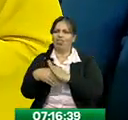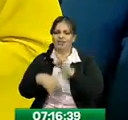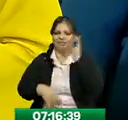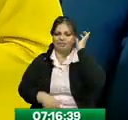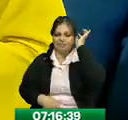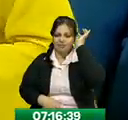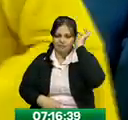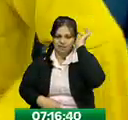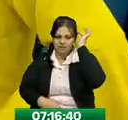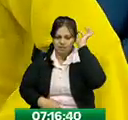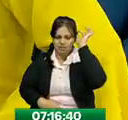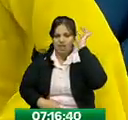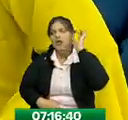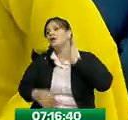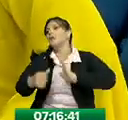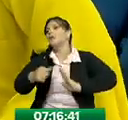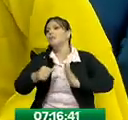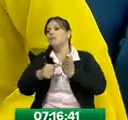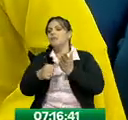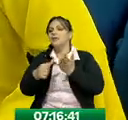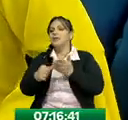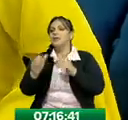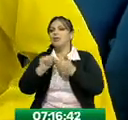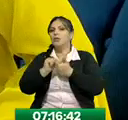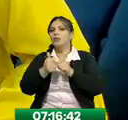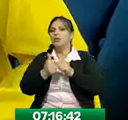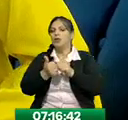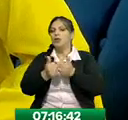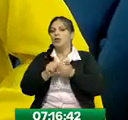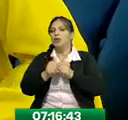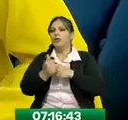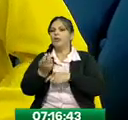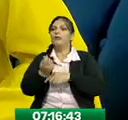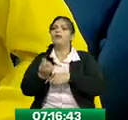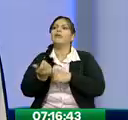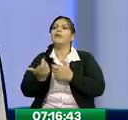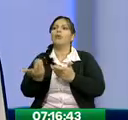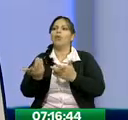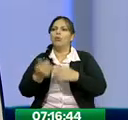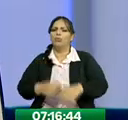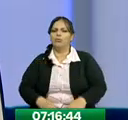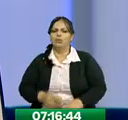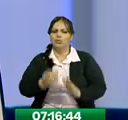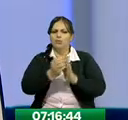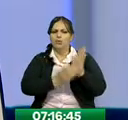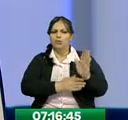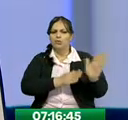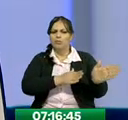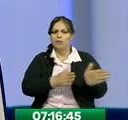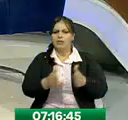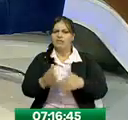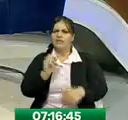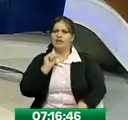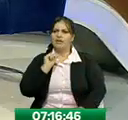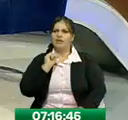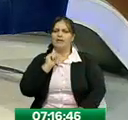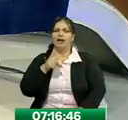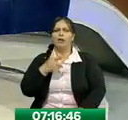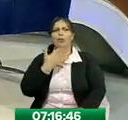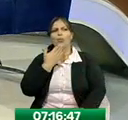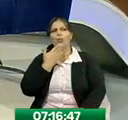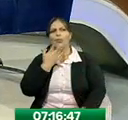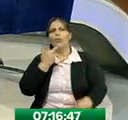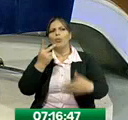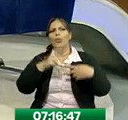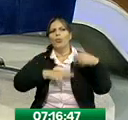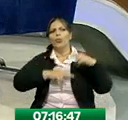habla de que este proyecto Juego Limpio 2030 conlleva, por un lado, la creación de alrededor